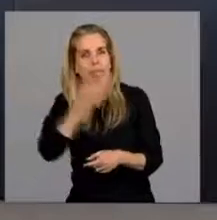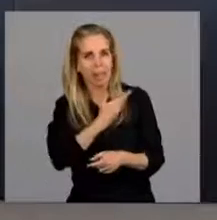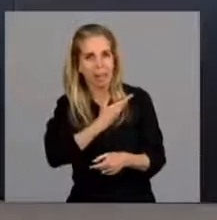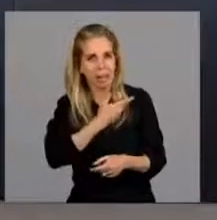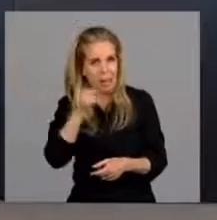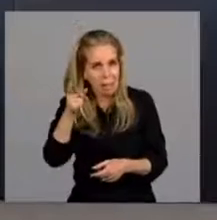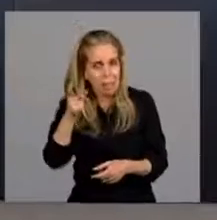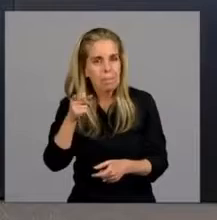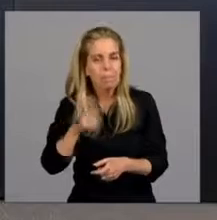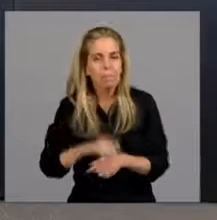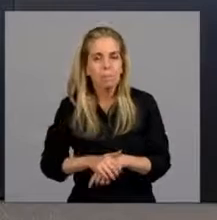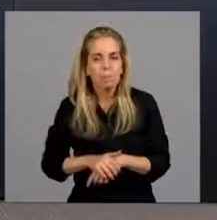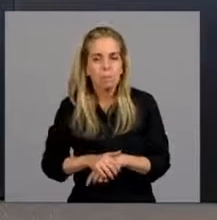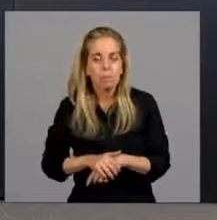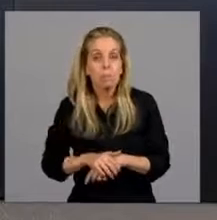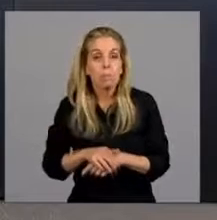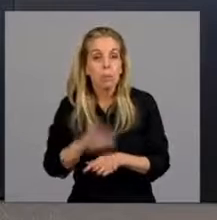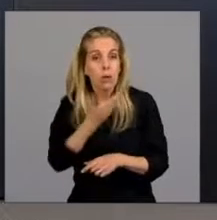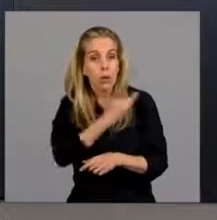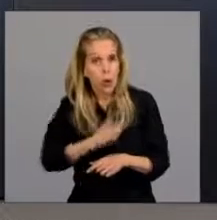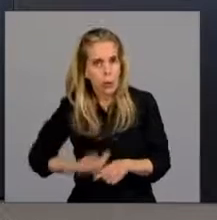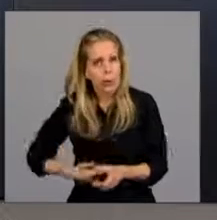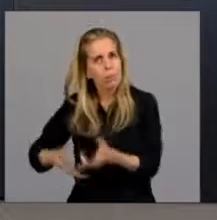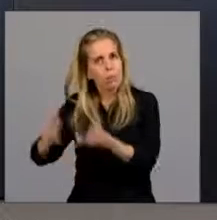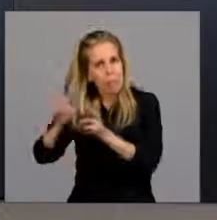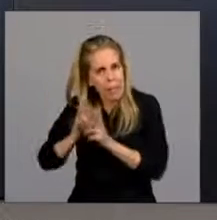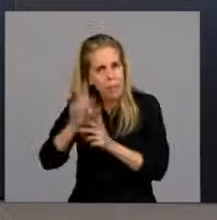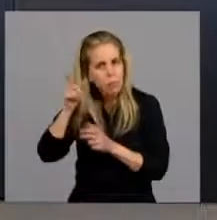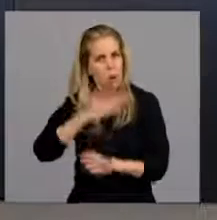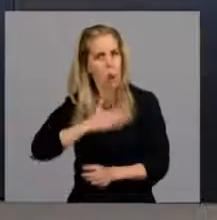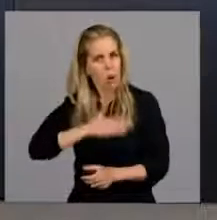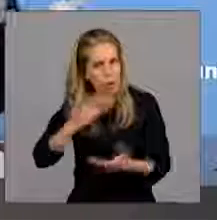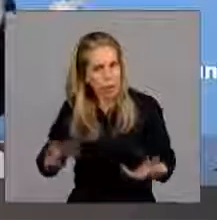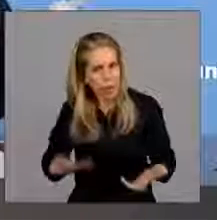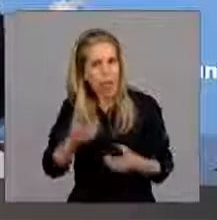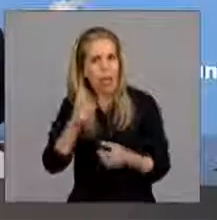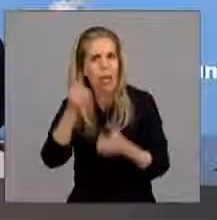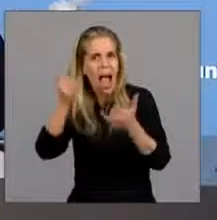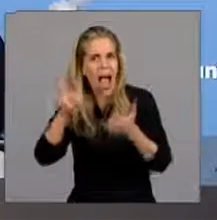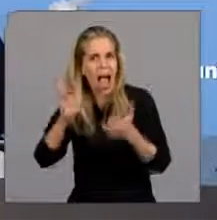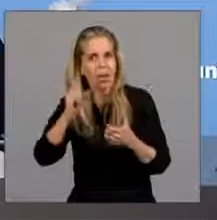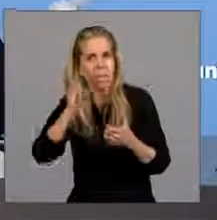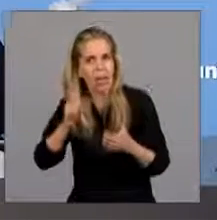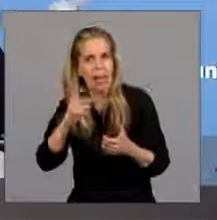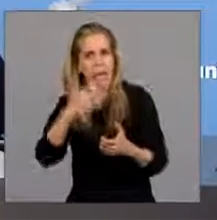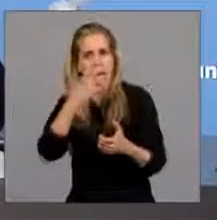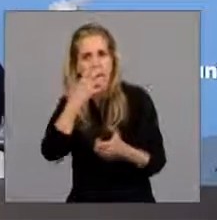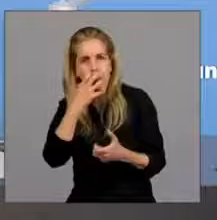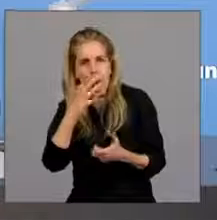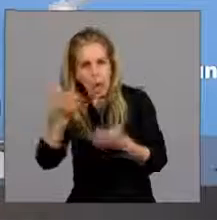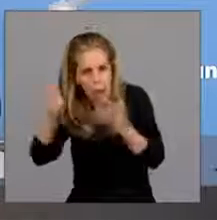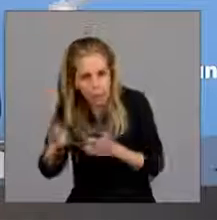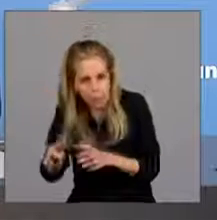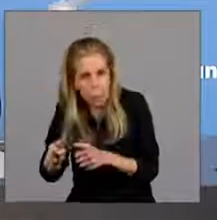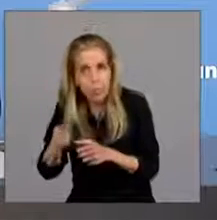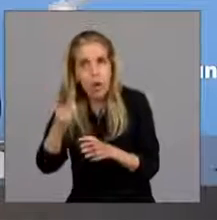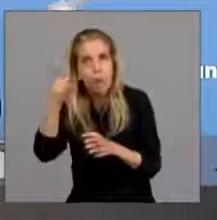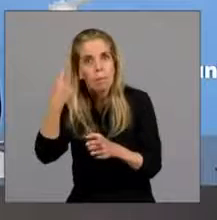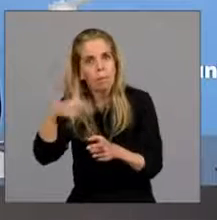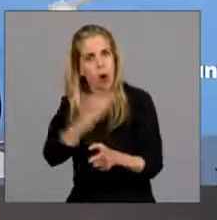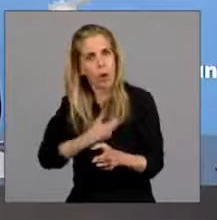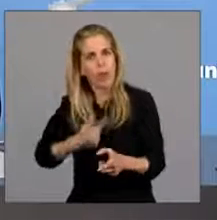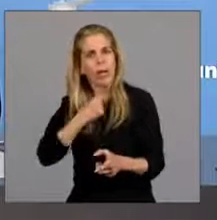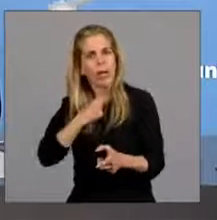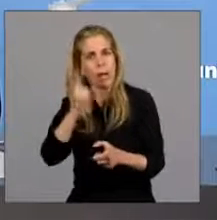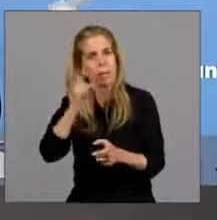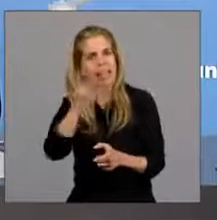que decía, estoy muy contento porque ya tenemos 1.000 respiradores, pero quiero llegar a 1.300. Le dije, ¿y